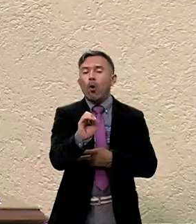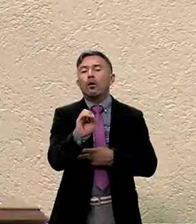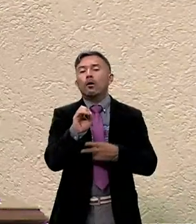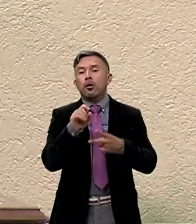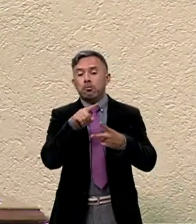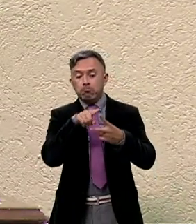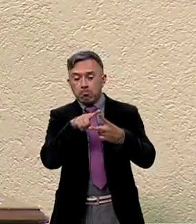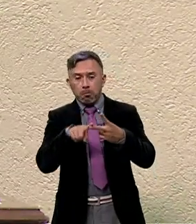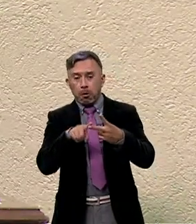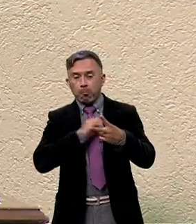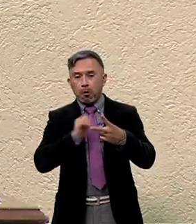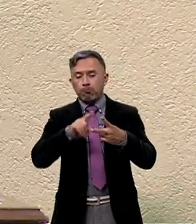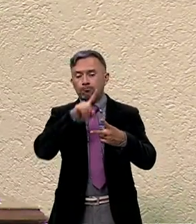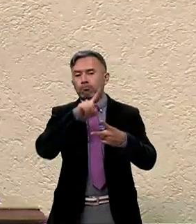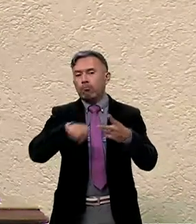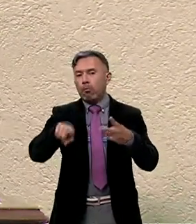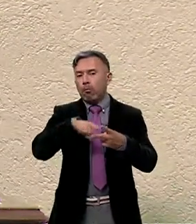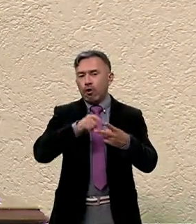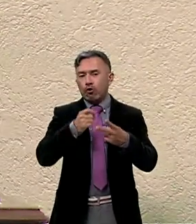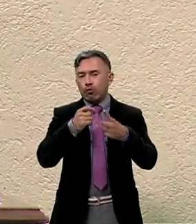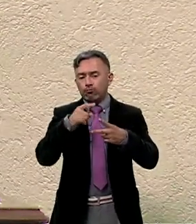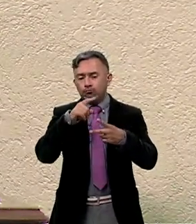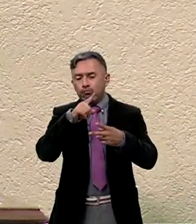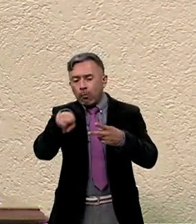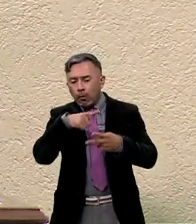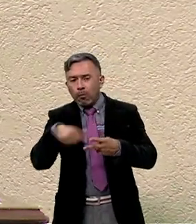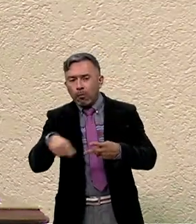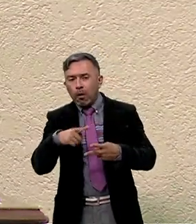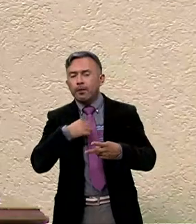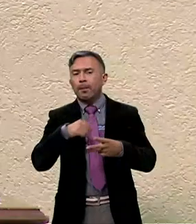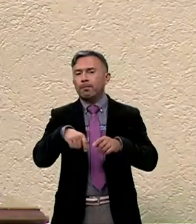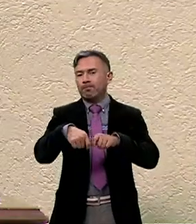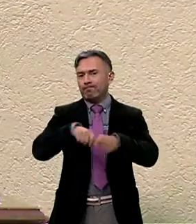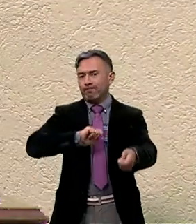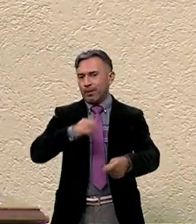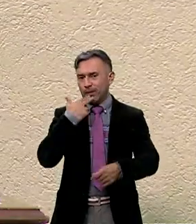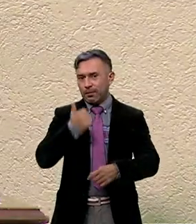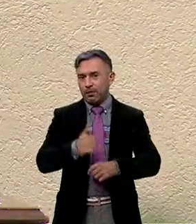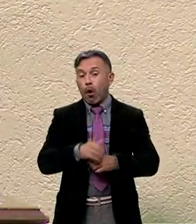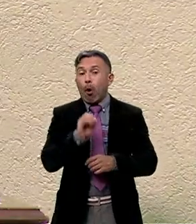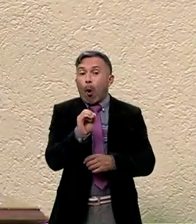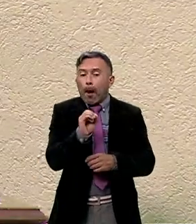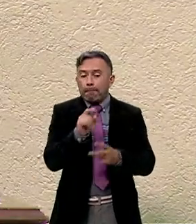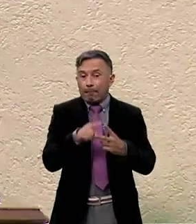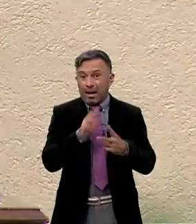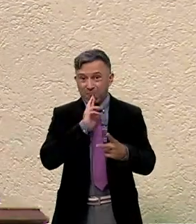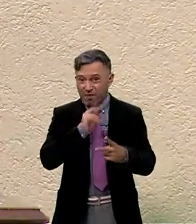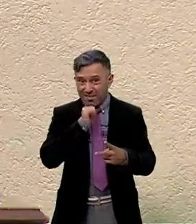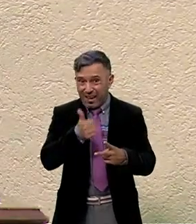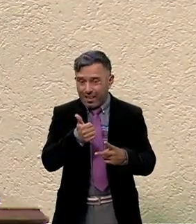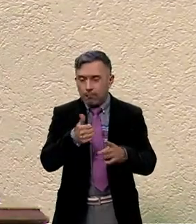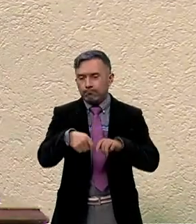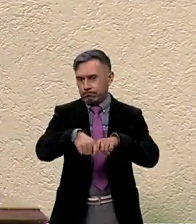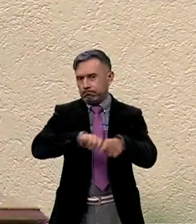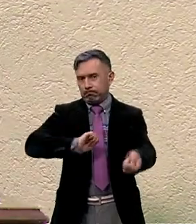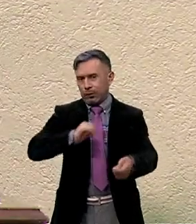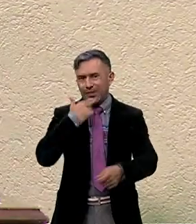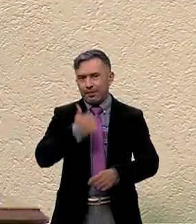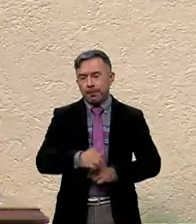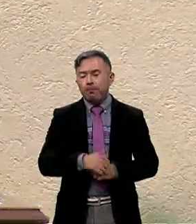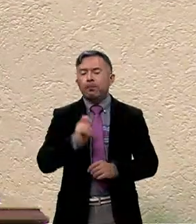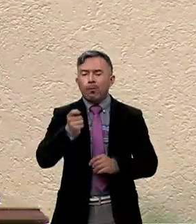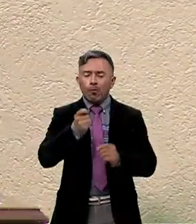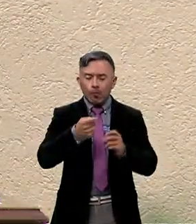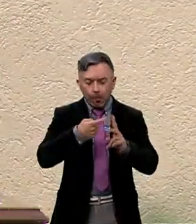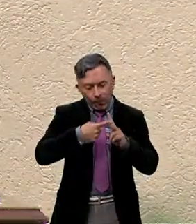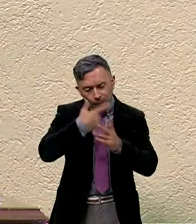de las dos opciones resultó que al no responder alguna de las dos opciones resultó relativamente sencillo hacer el conteo de